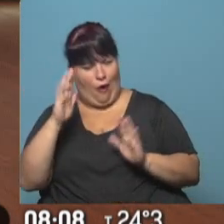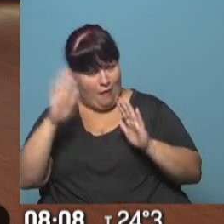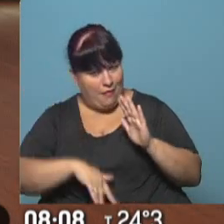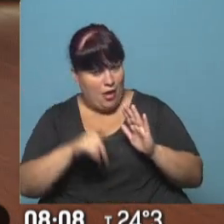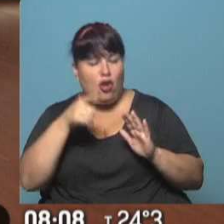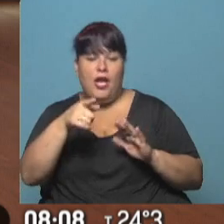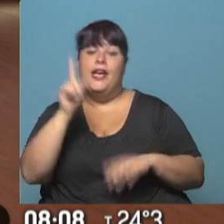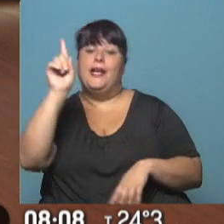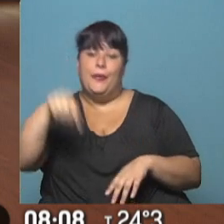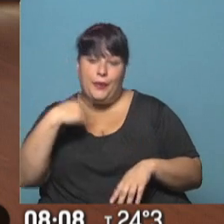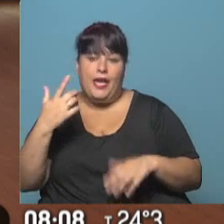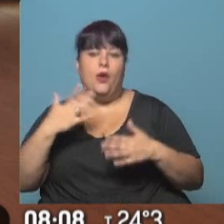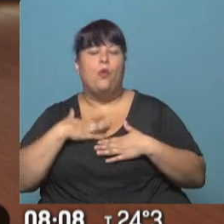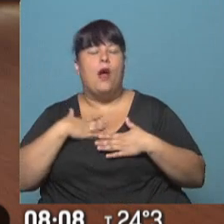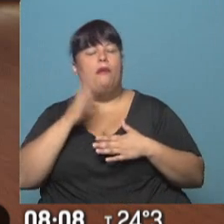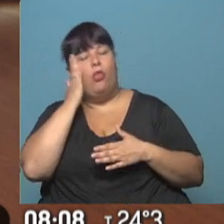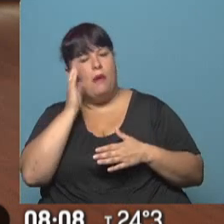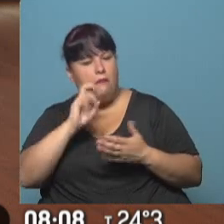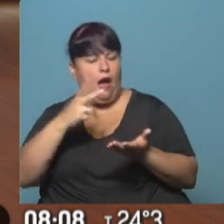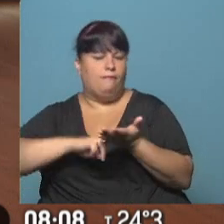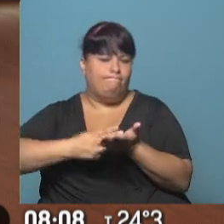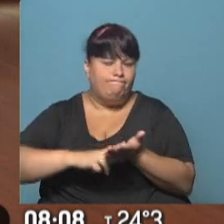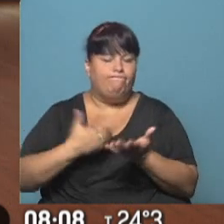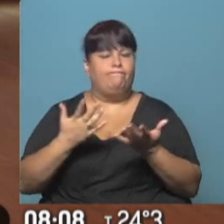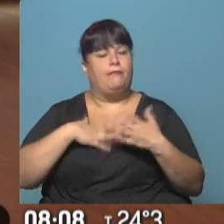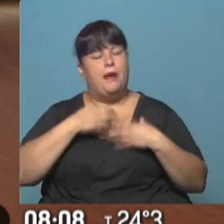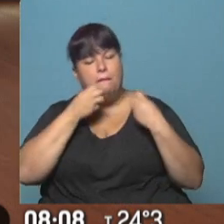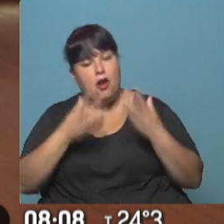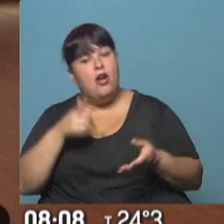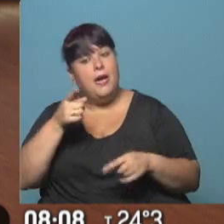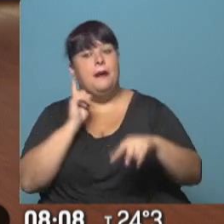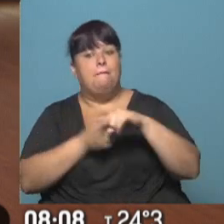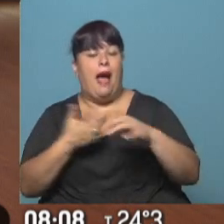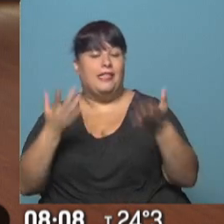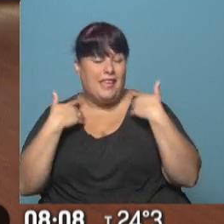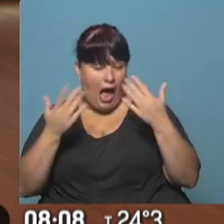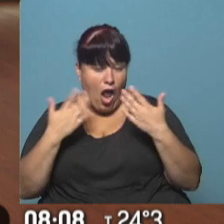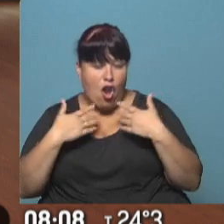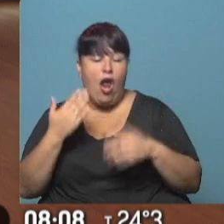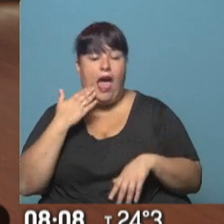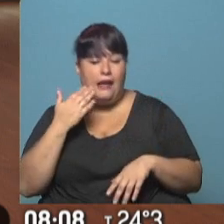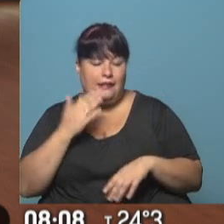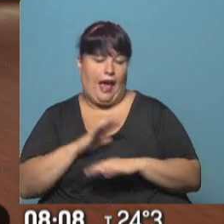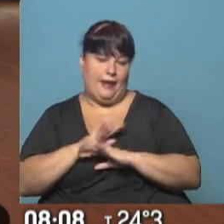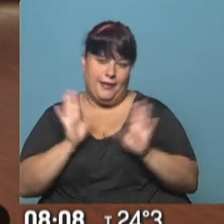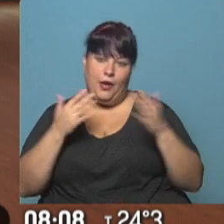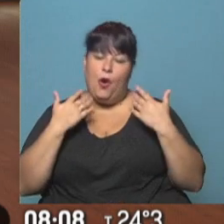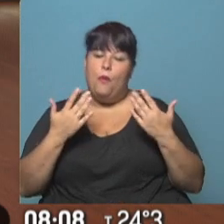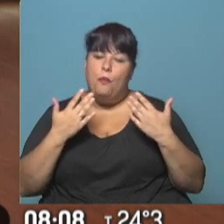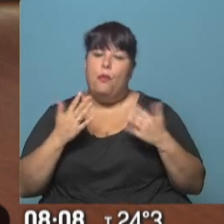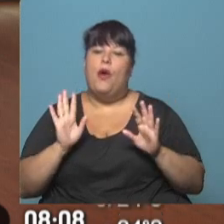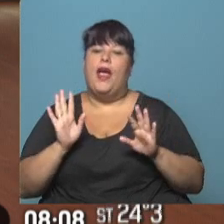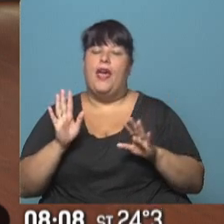y esto va a generar que el cuerpo no descanse, no tenga el sueño reparador, y esto sumado a las altas temperaturas en horas de la tarde pueden